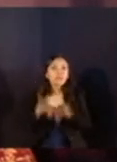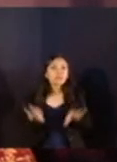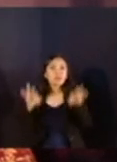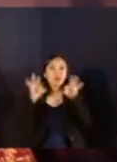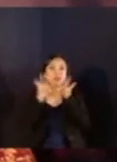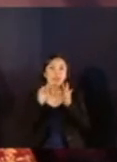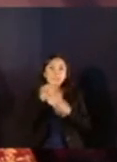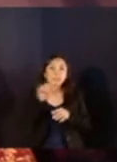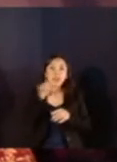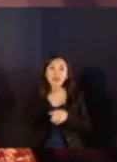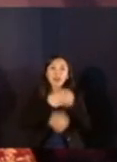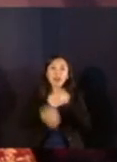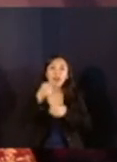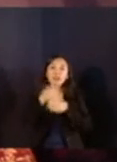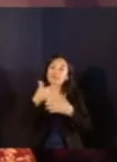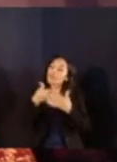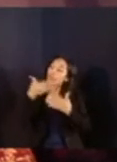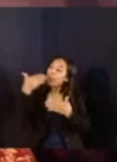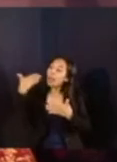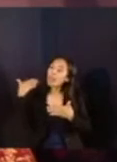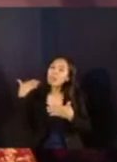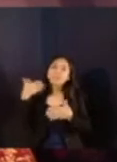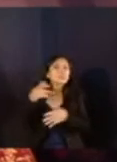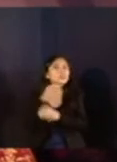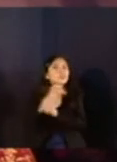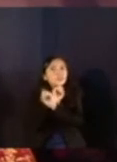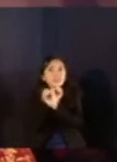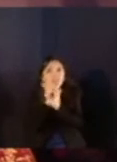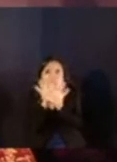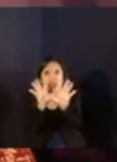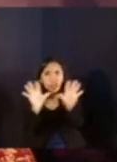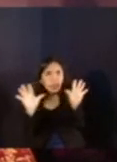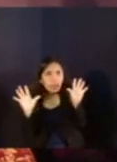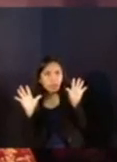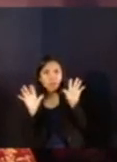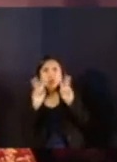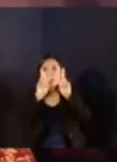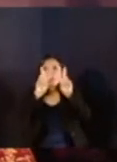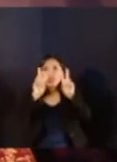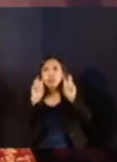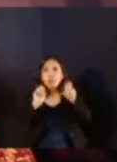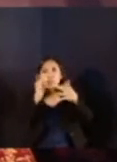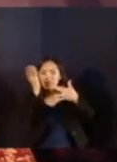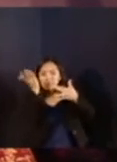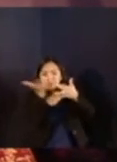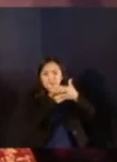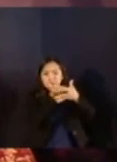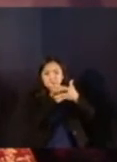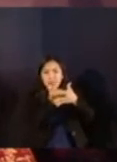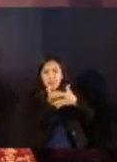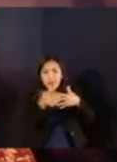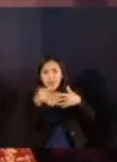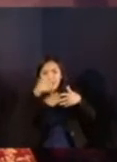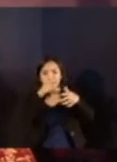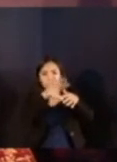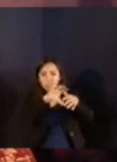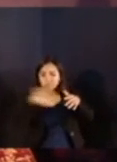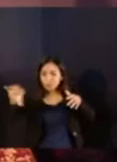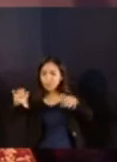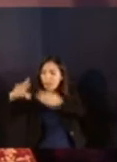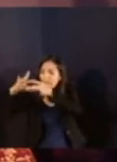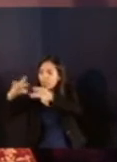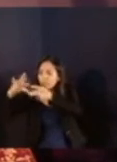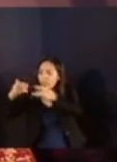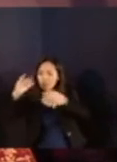100 años, pero por supuesto uno puede subdividir los temas y entrar al detalle histórico, lo cual